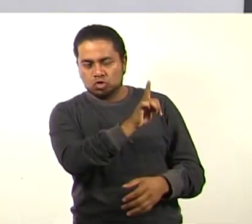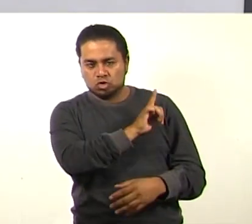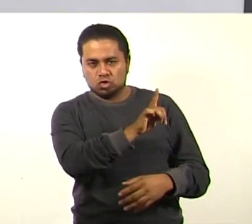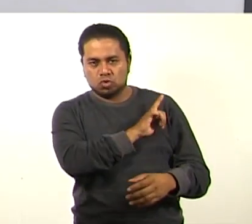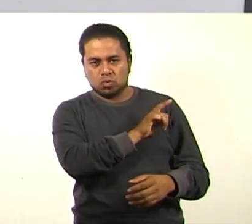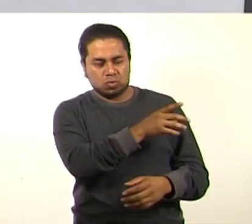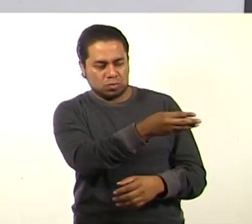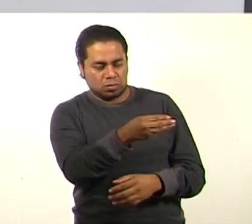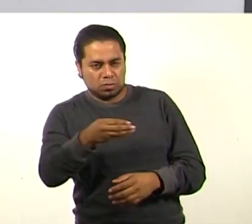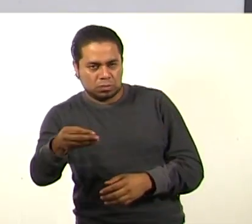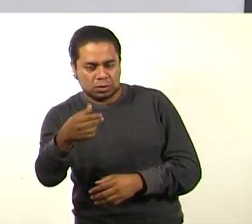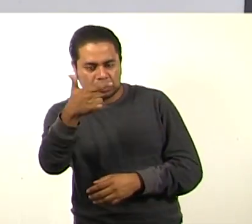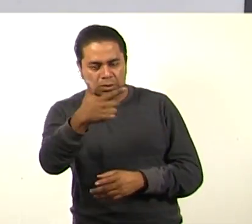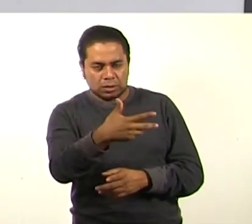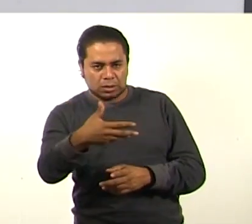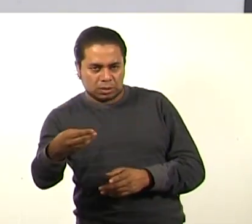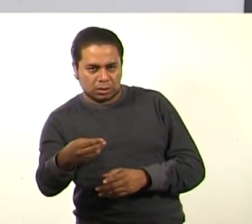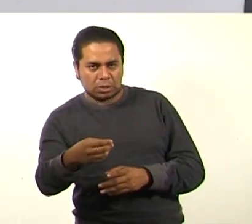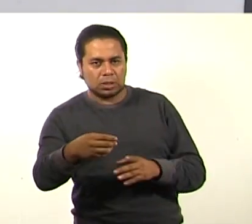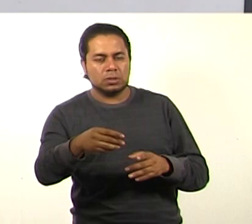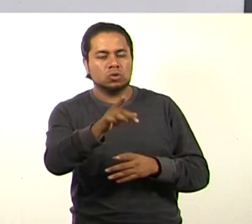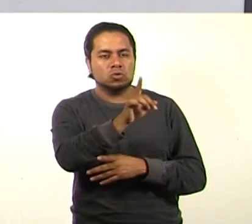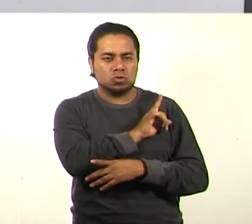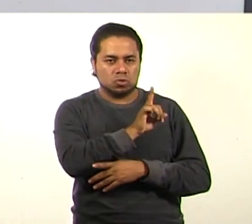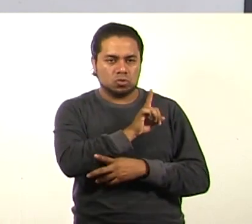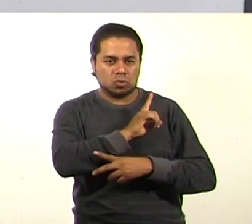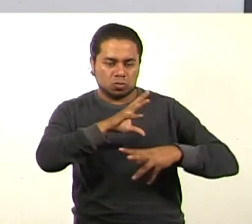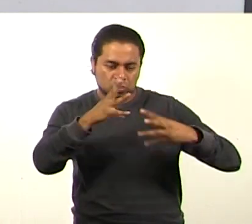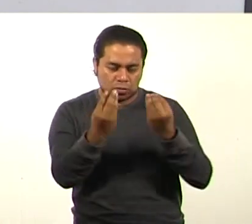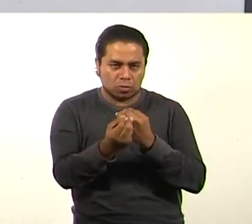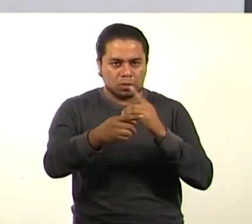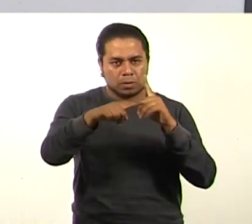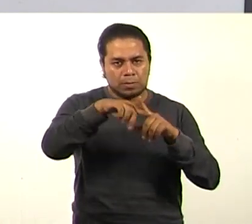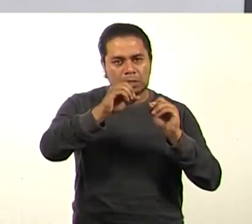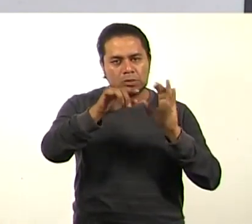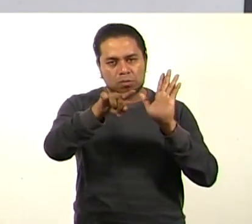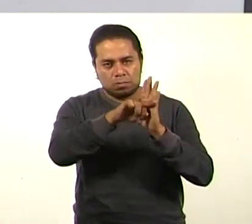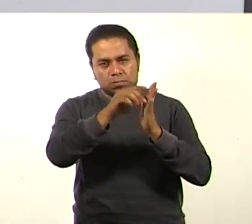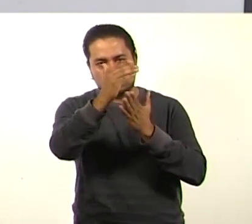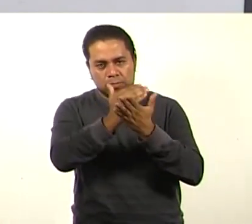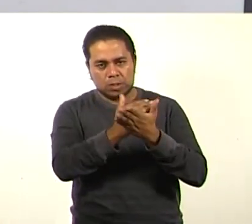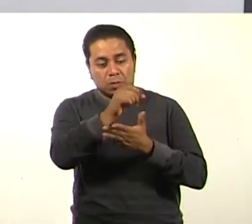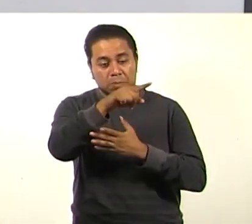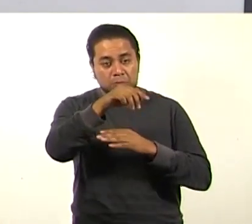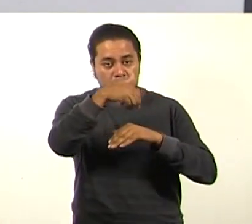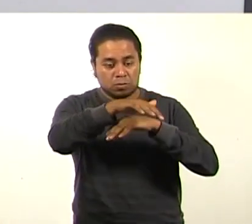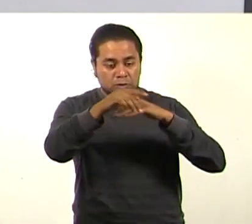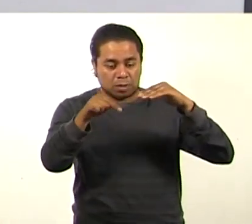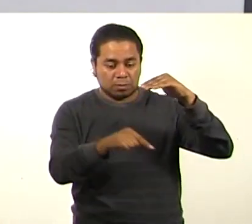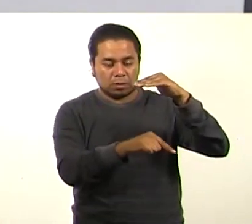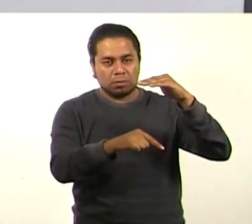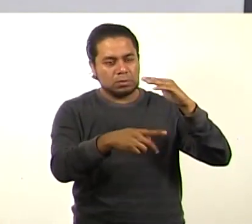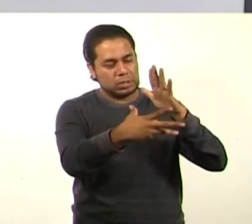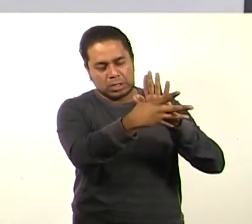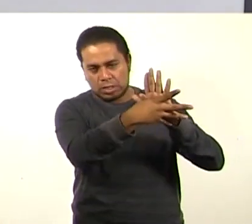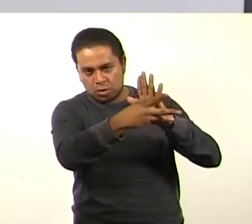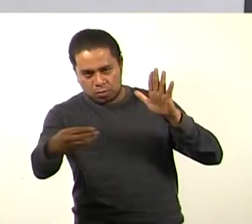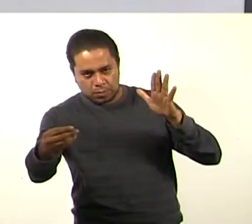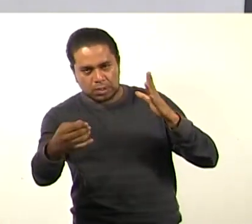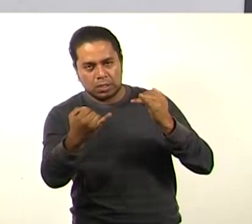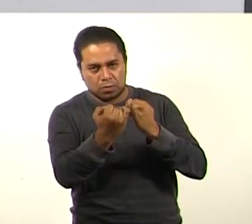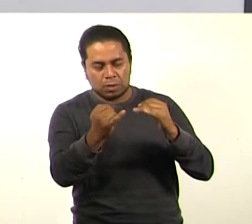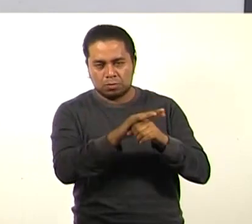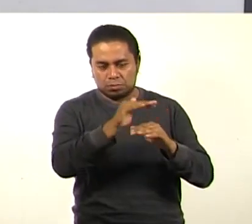solo sumamos o restamos el numerador. El denominador se repite. ¿Y se repite por qué? Porque son iguales